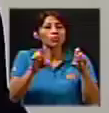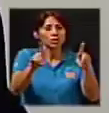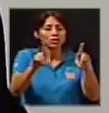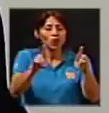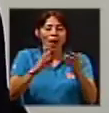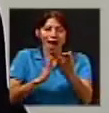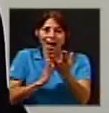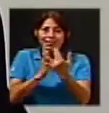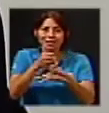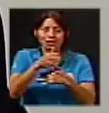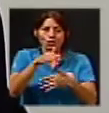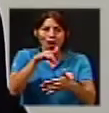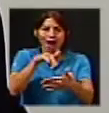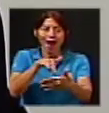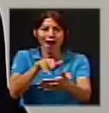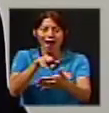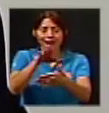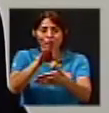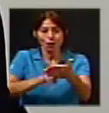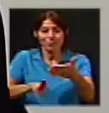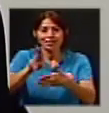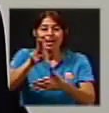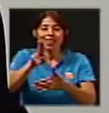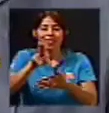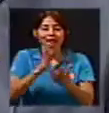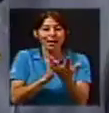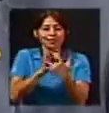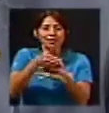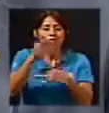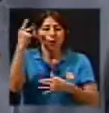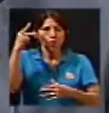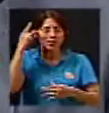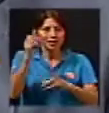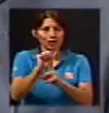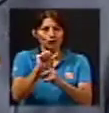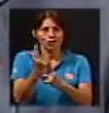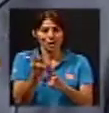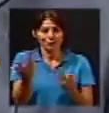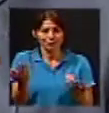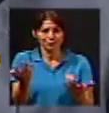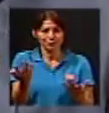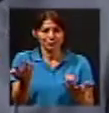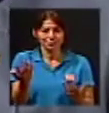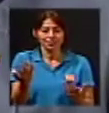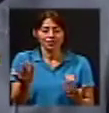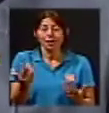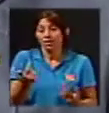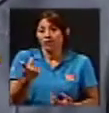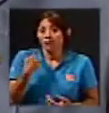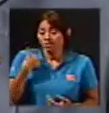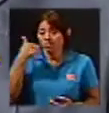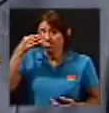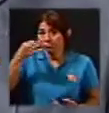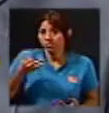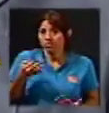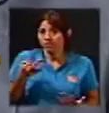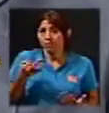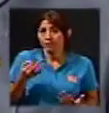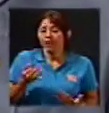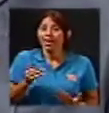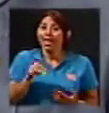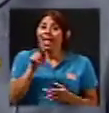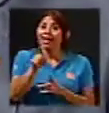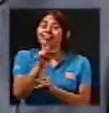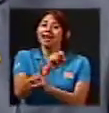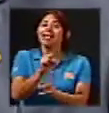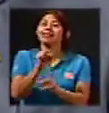a la universidad, que tenga acceso a políticas sociales. Y en ese sentido me parece a mí de que ese Estado Social